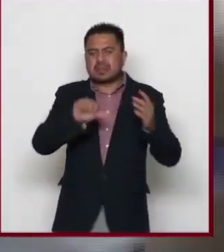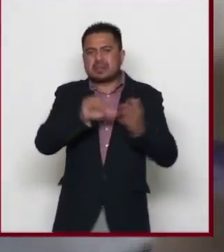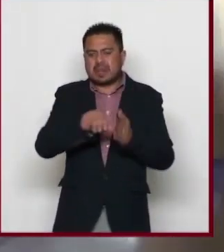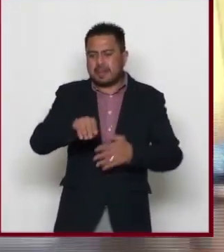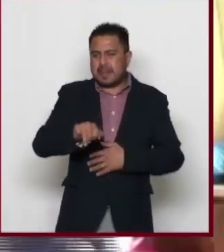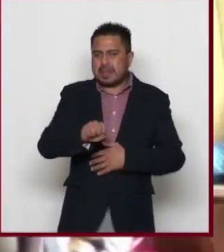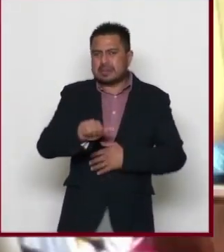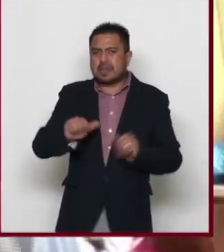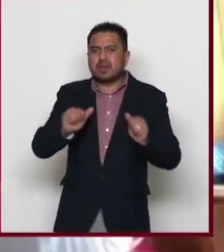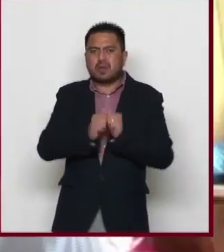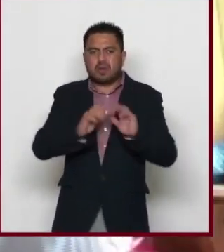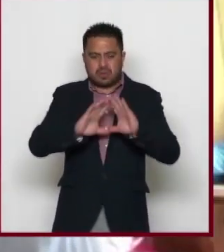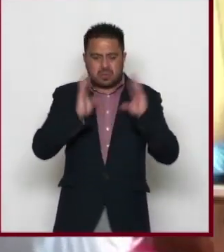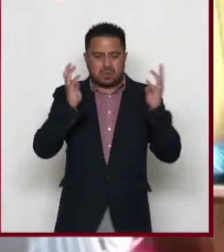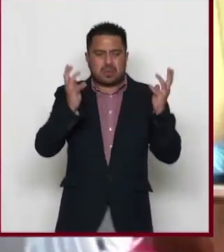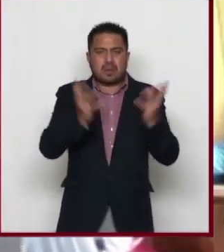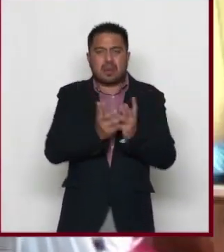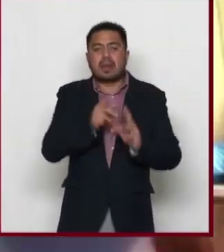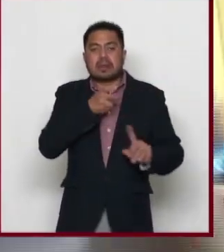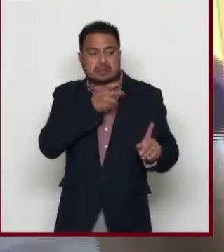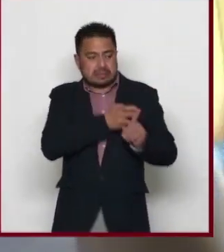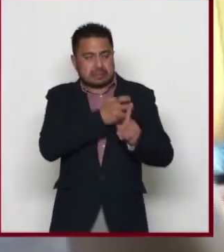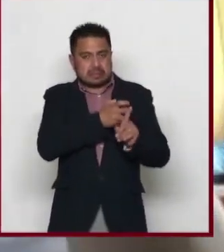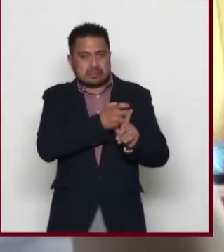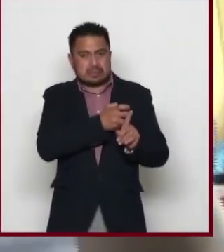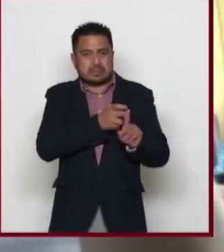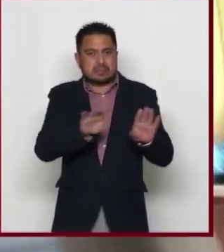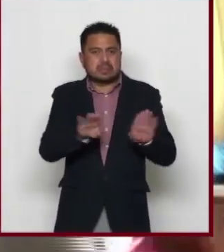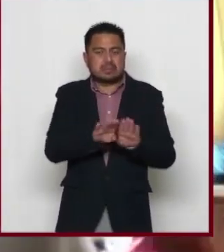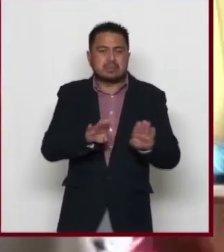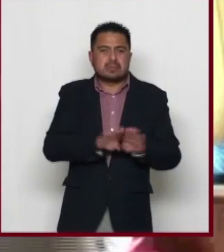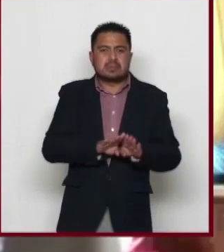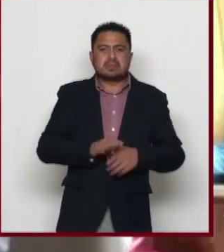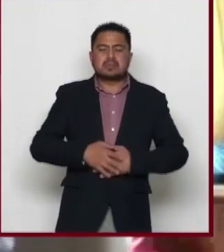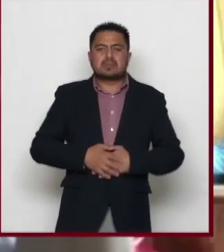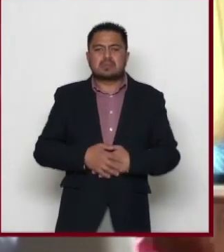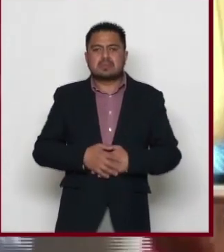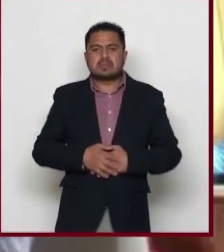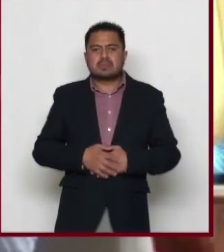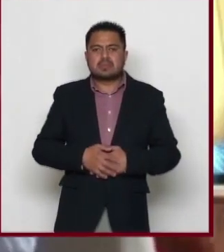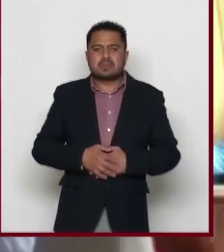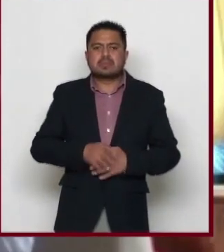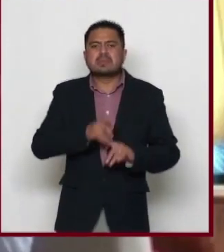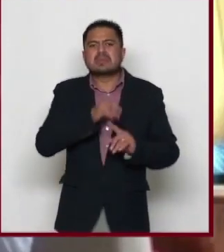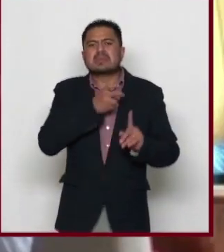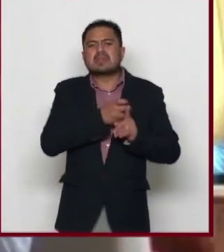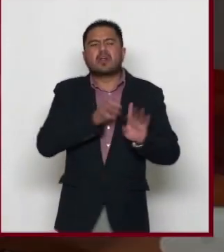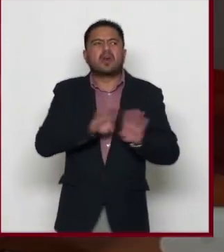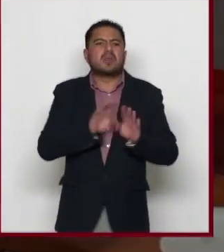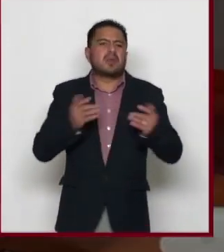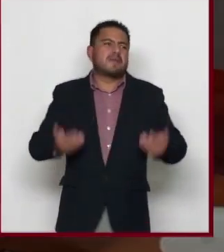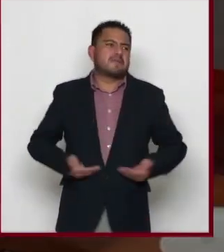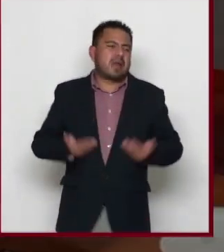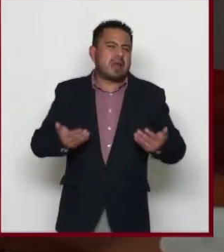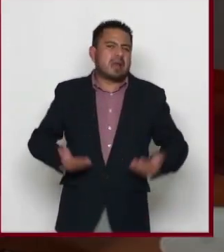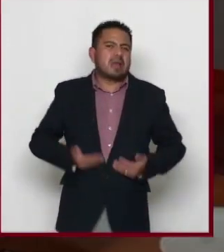de la estrella alrededor del centro de masa con el planeta. Entonces, es como